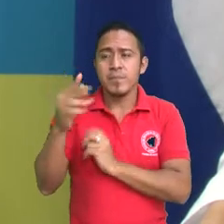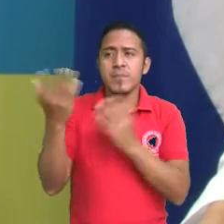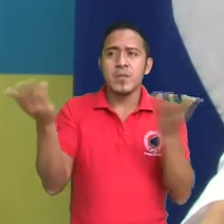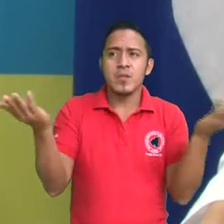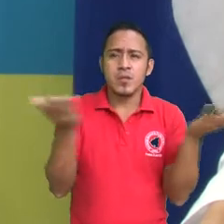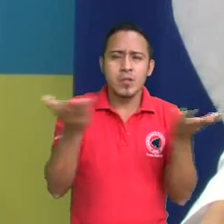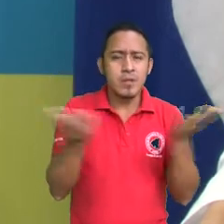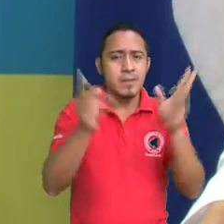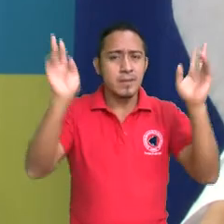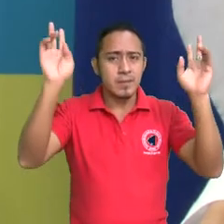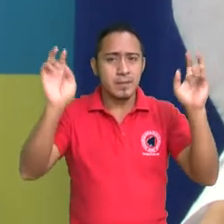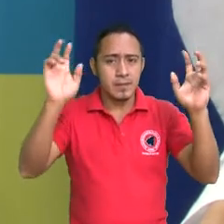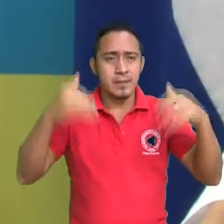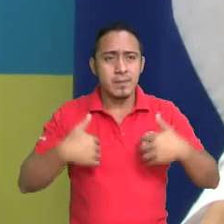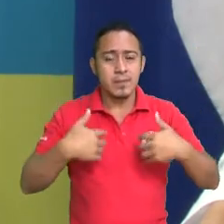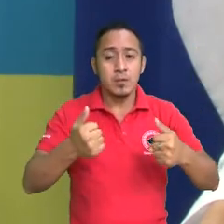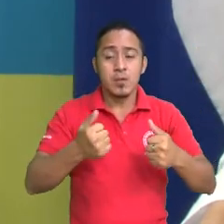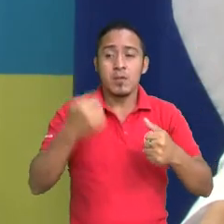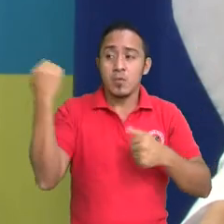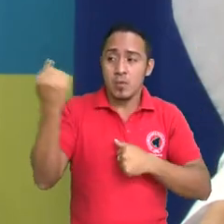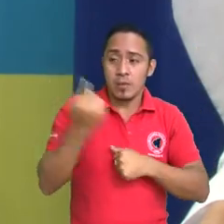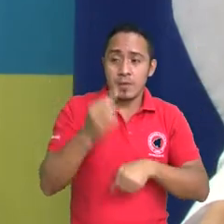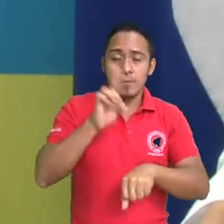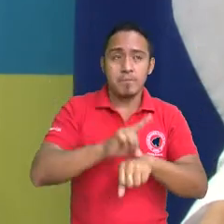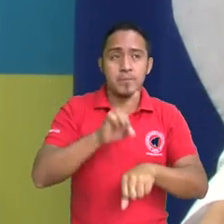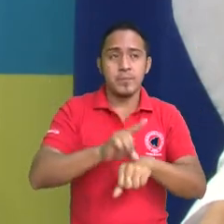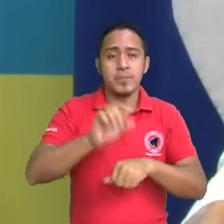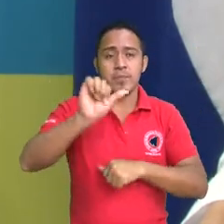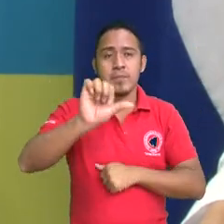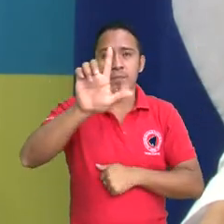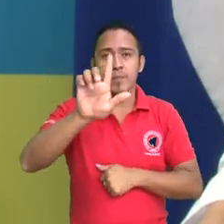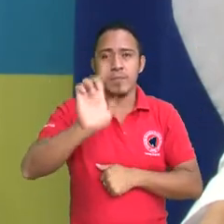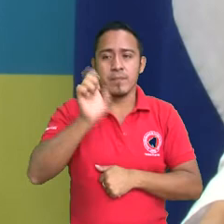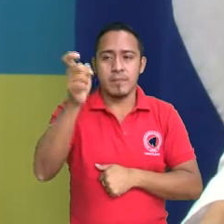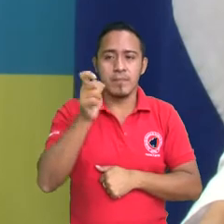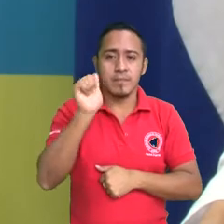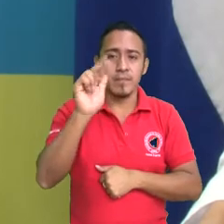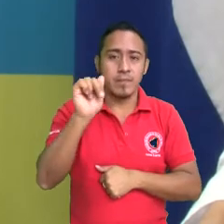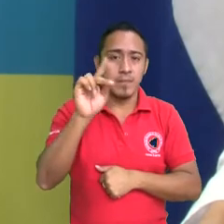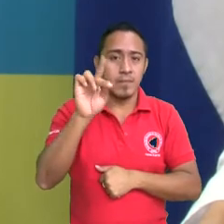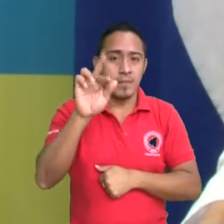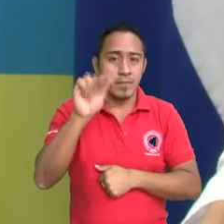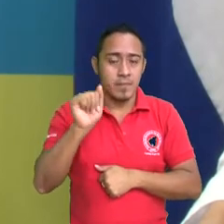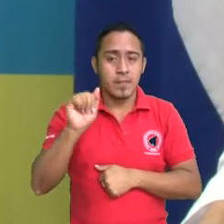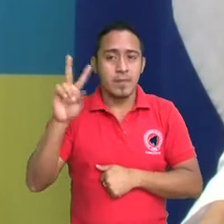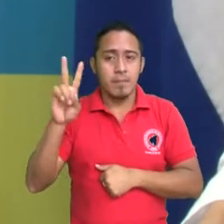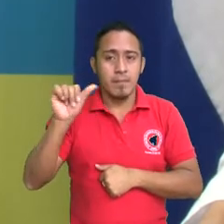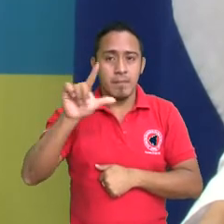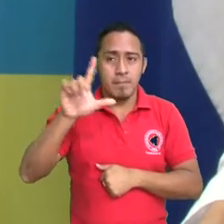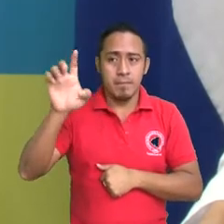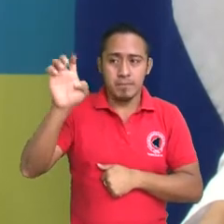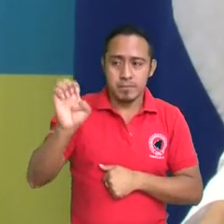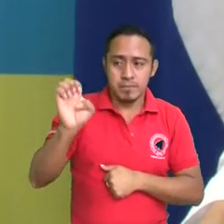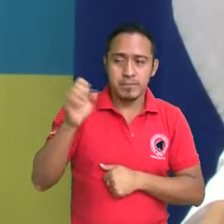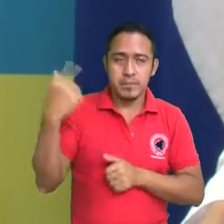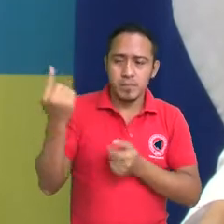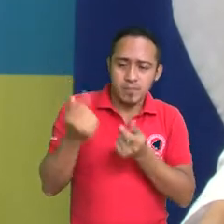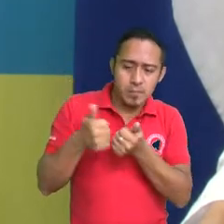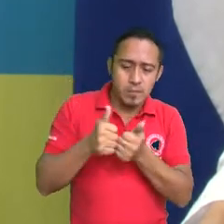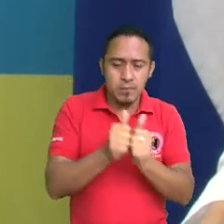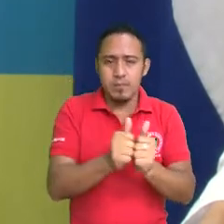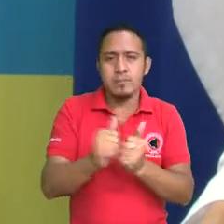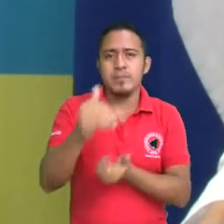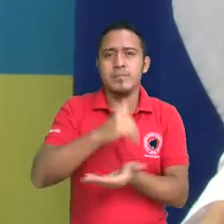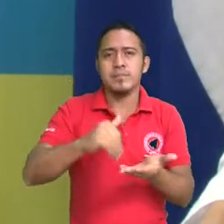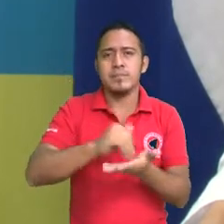de salud. El día de hoy tenemos como invitada a la doctora Alexandra Valle. Ella nos acompaña desde el